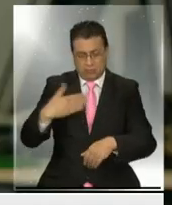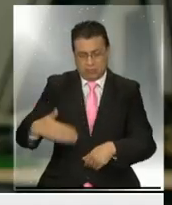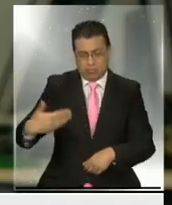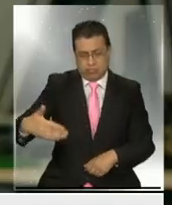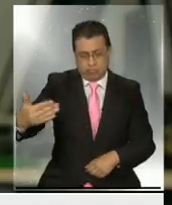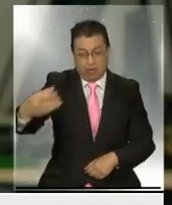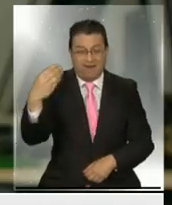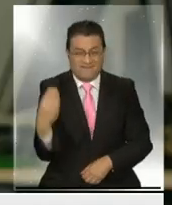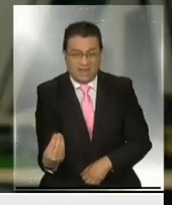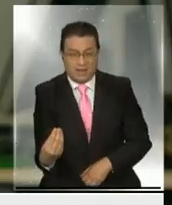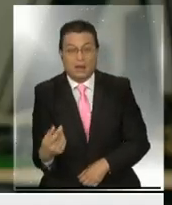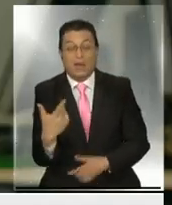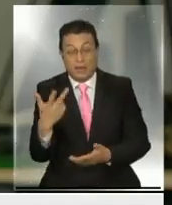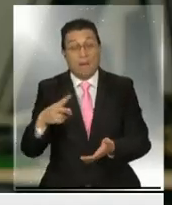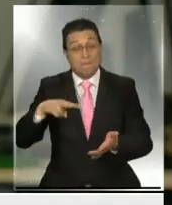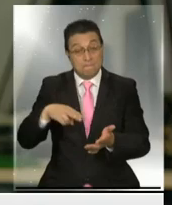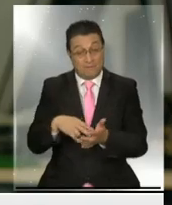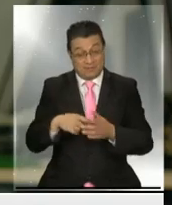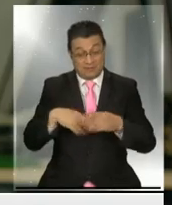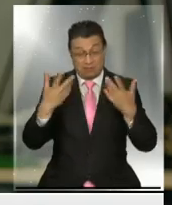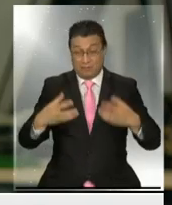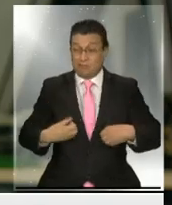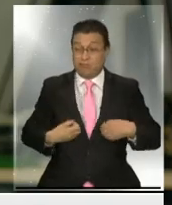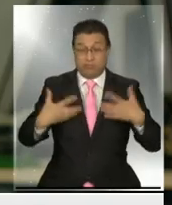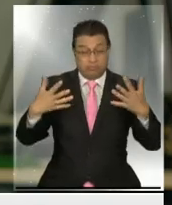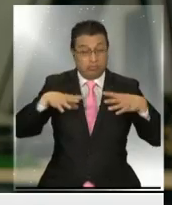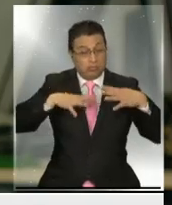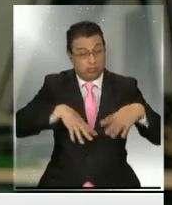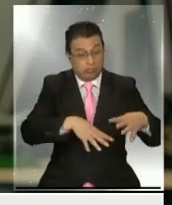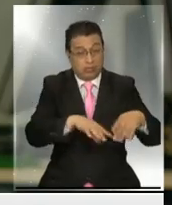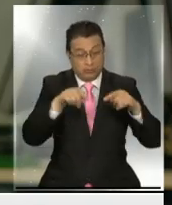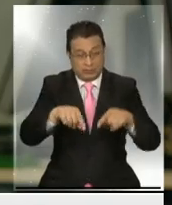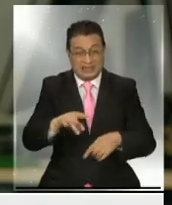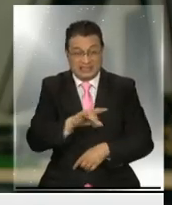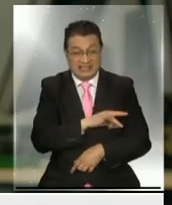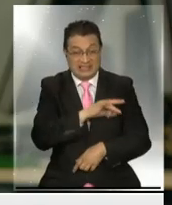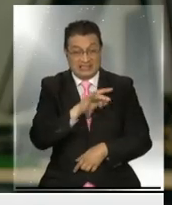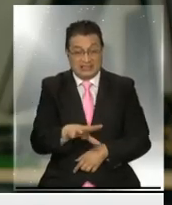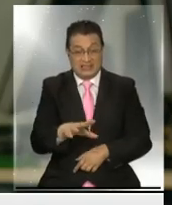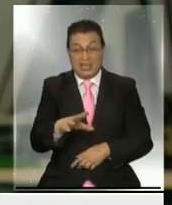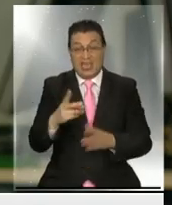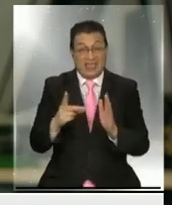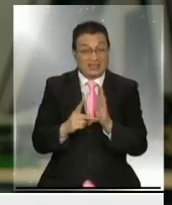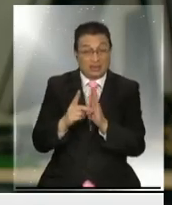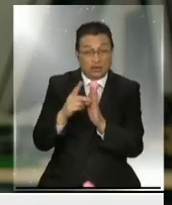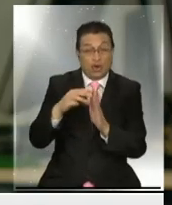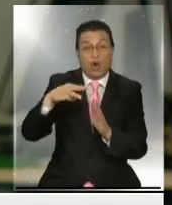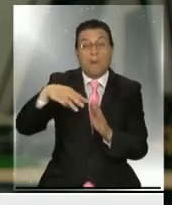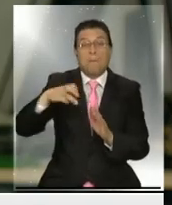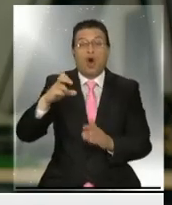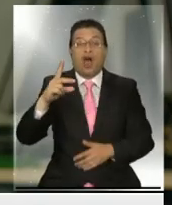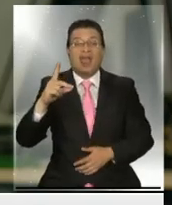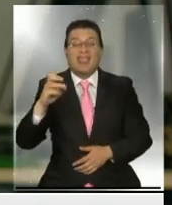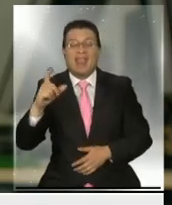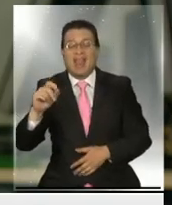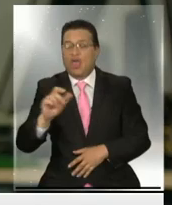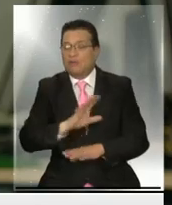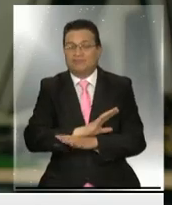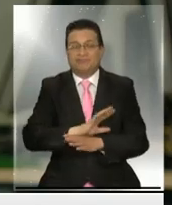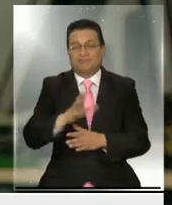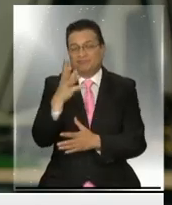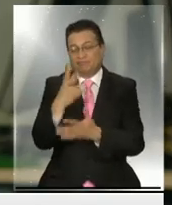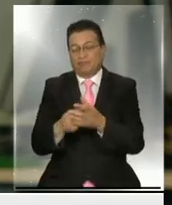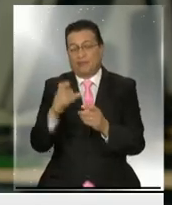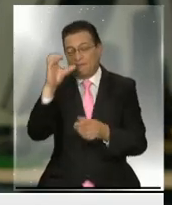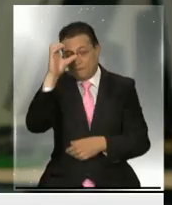porque al parecer la crisis lo que ha dejado sobre la mesa es que el modelo de desarrollo de chile o se agotó presentó demasiada deficiencia y hay que buscar un